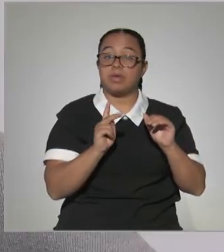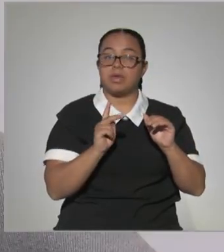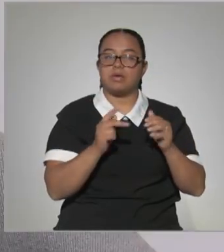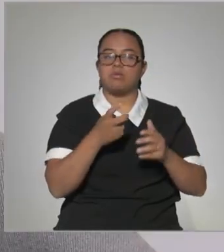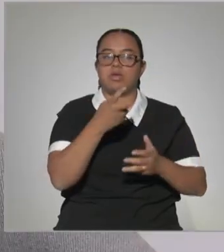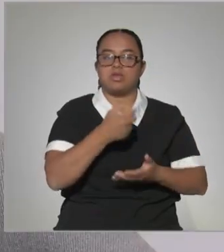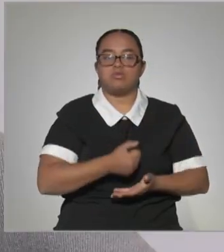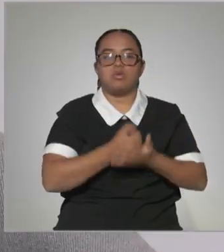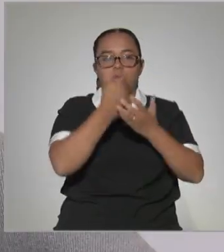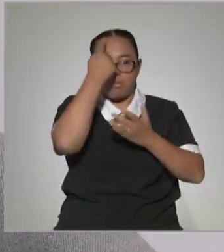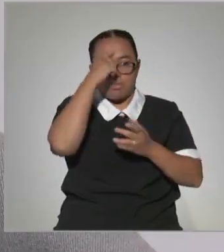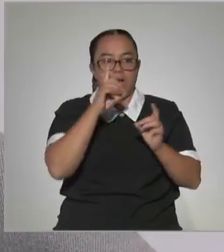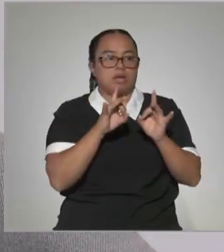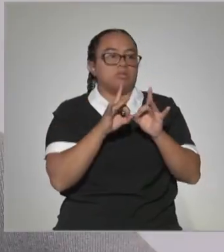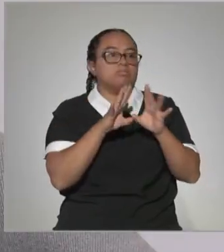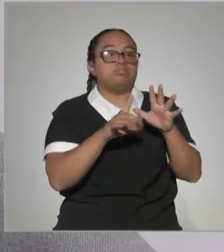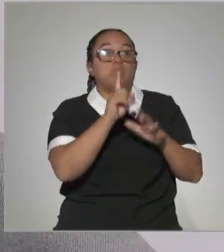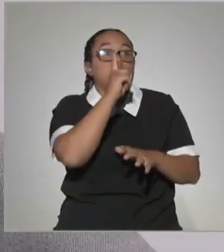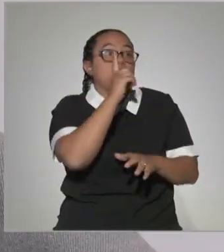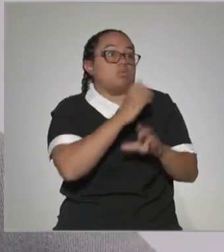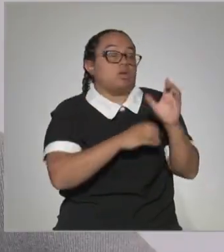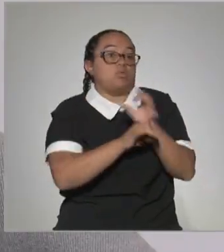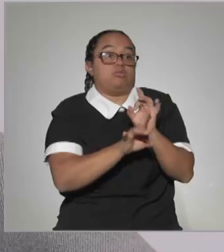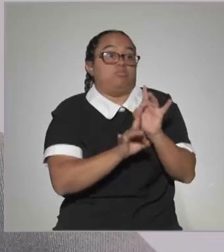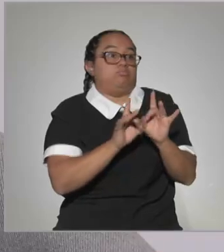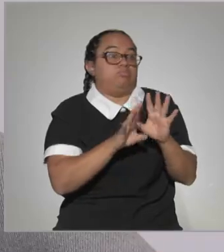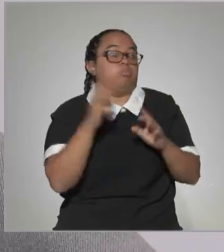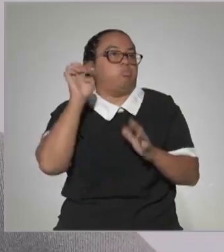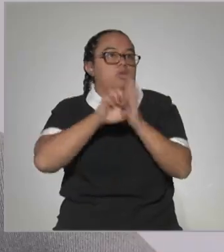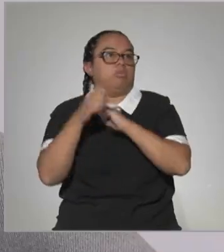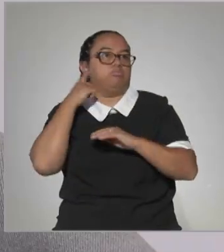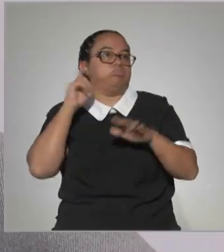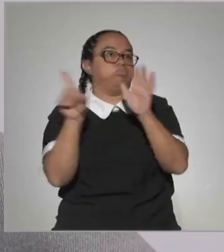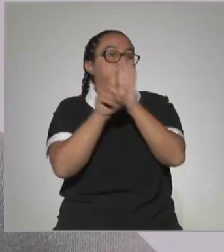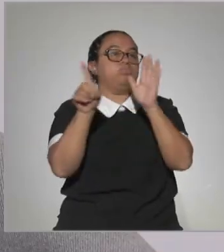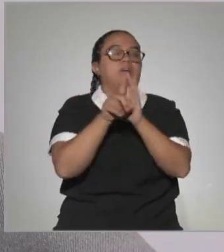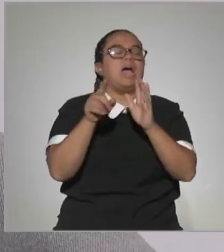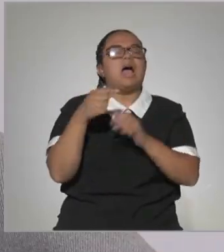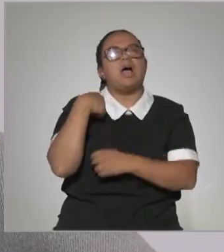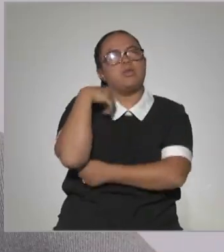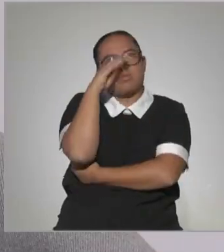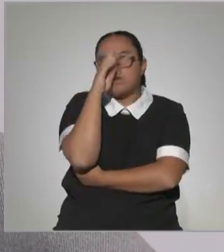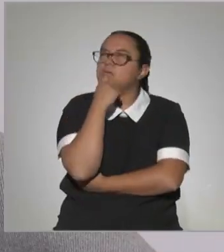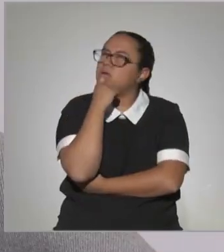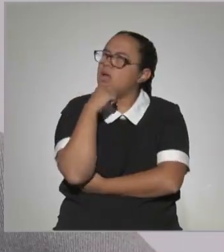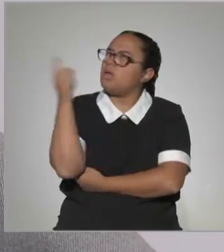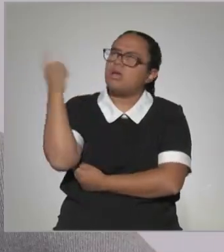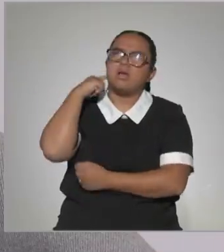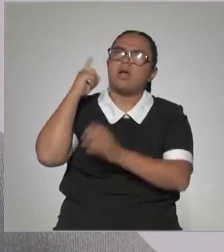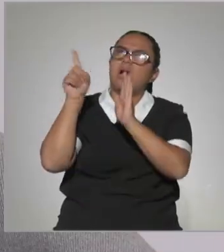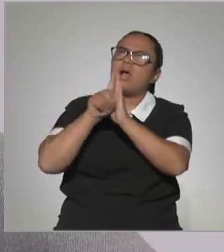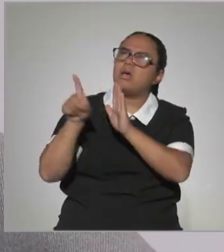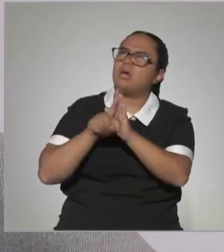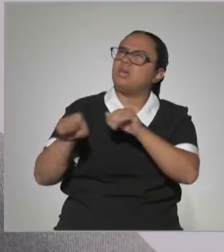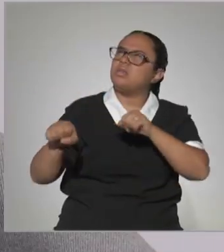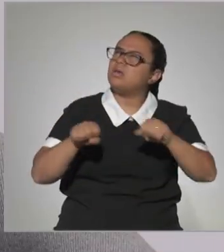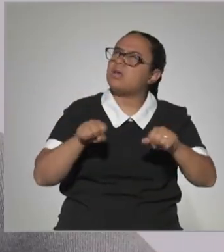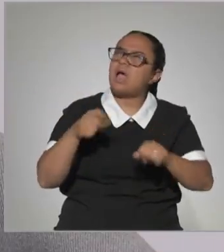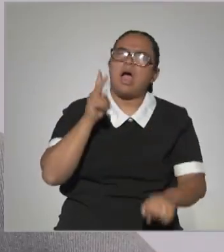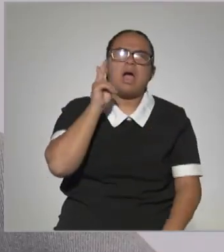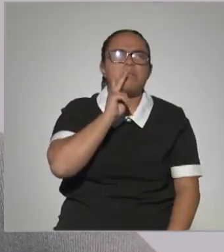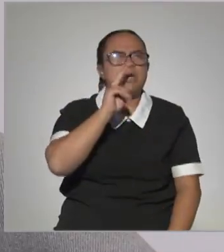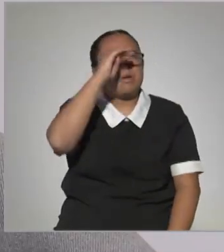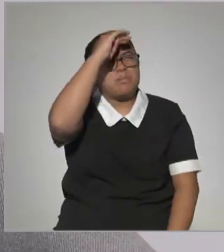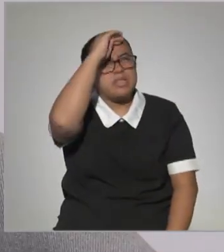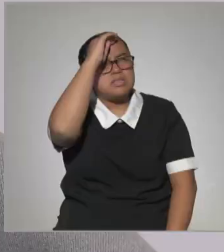dar respuestas inmediatas, ¿no? O sea, yo no me voy si empieza a sonar la alerta sísmica, yo no me voy a poner a pensar, ay, ¿qué debería de hacer? O sea, a meditarlo